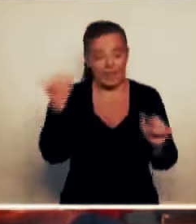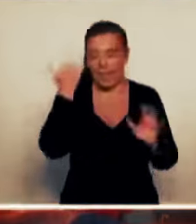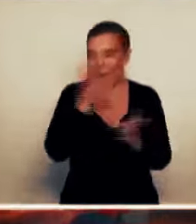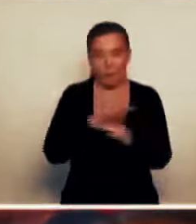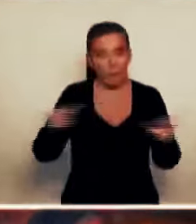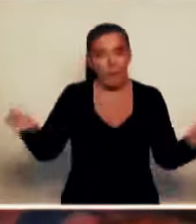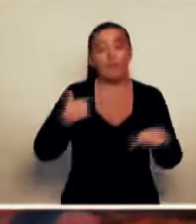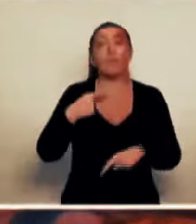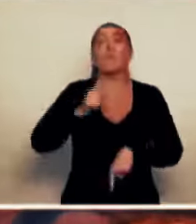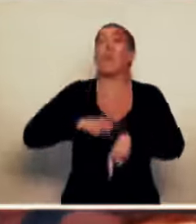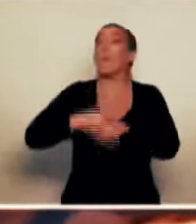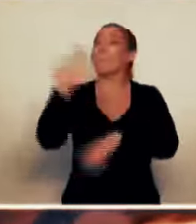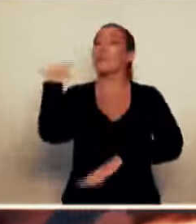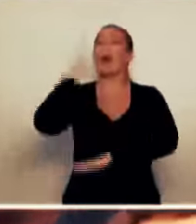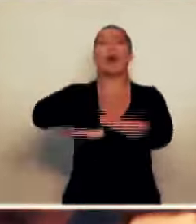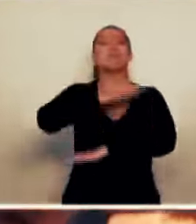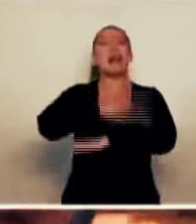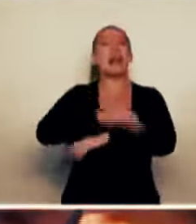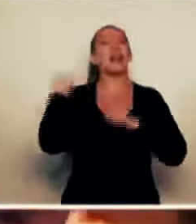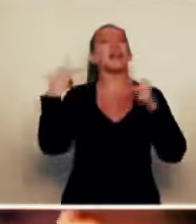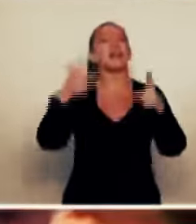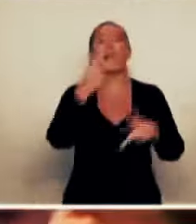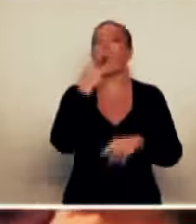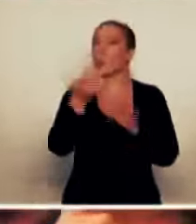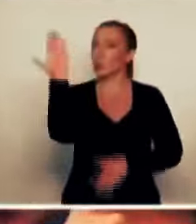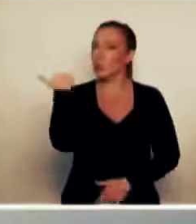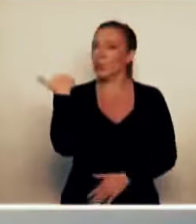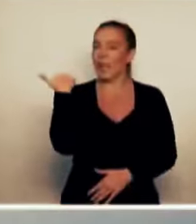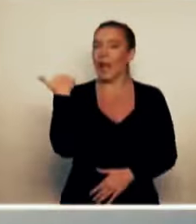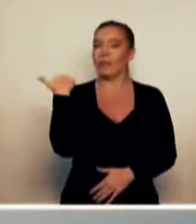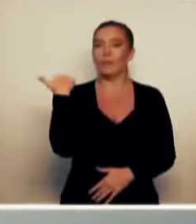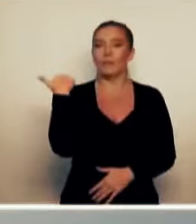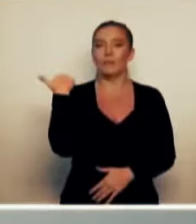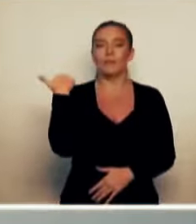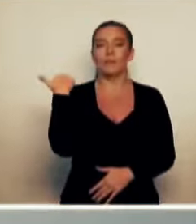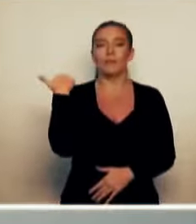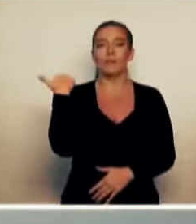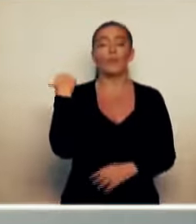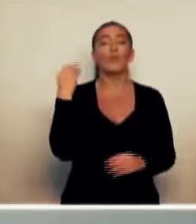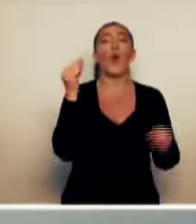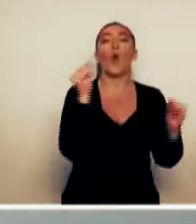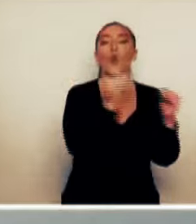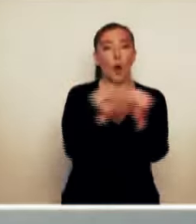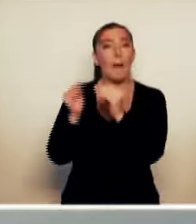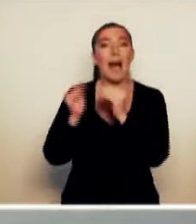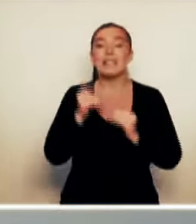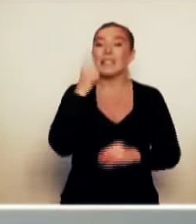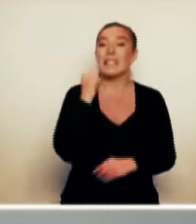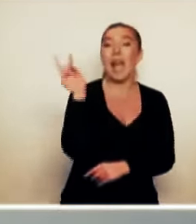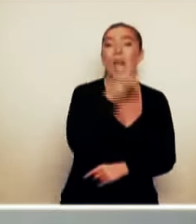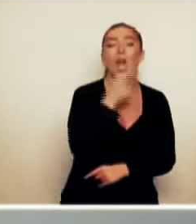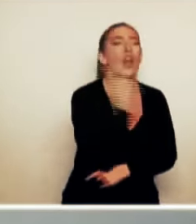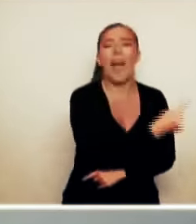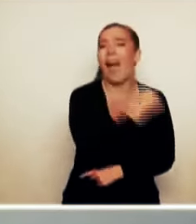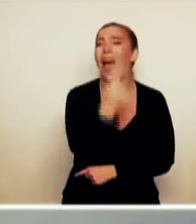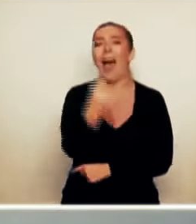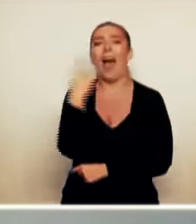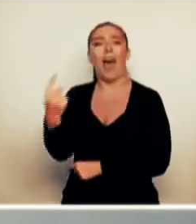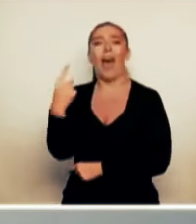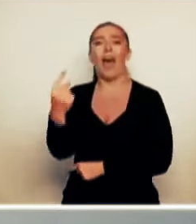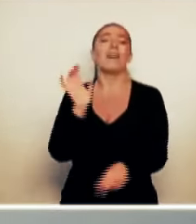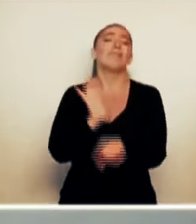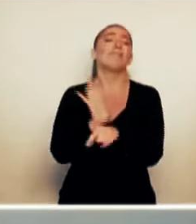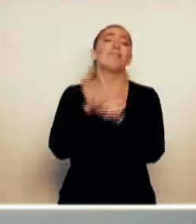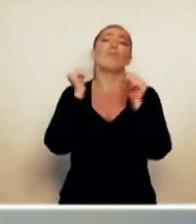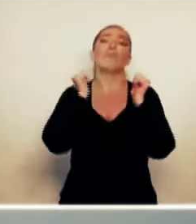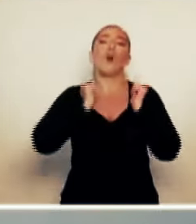en Avellaneda dije un día que cada compañero, cada compañera tiene en su mochila